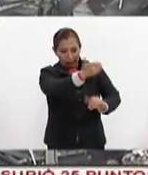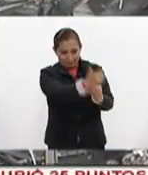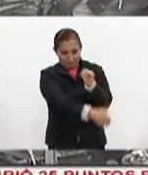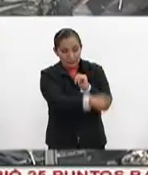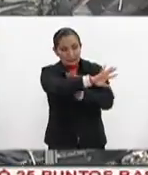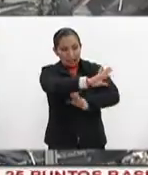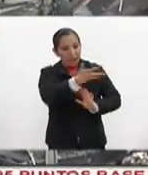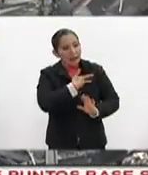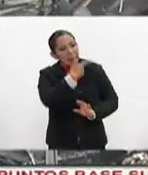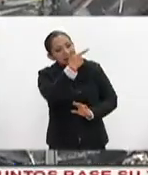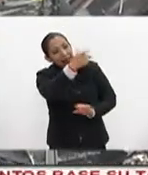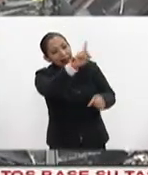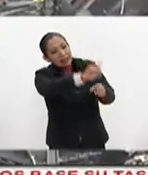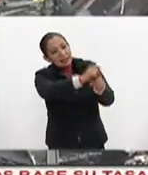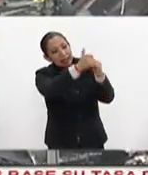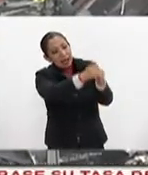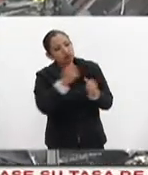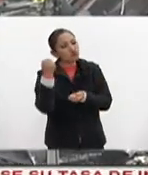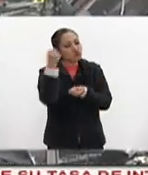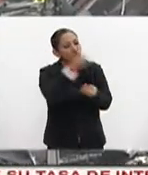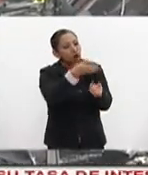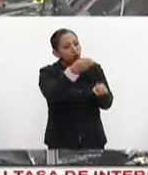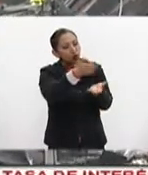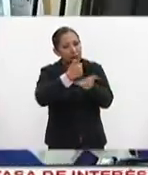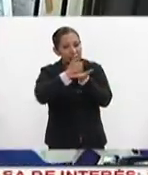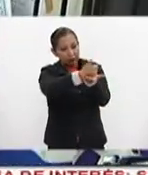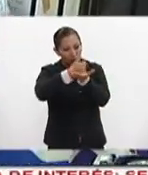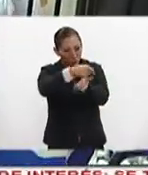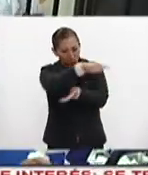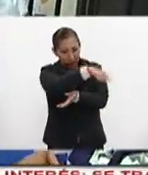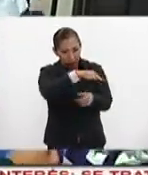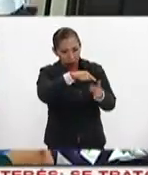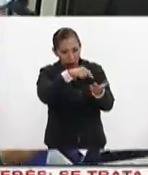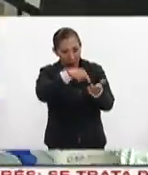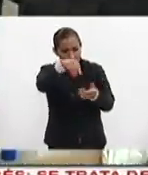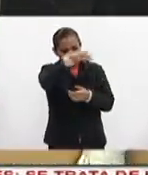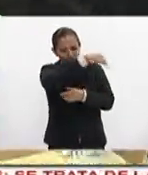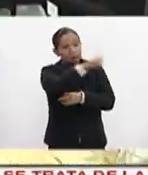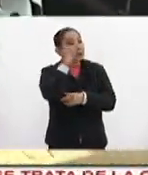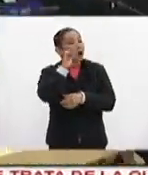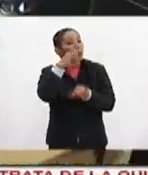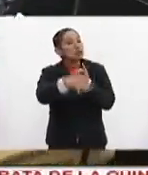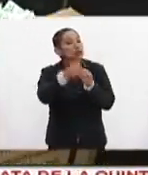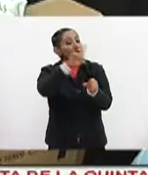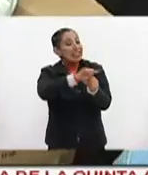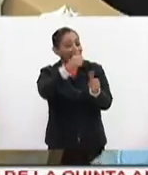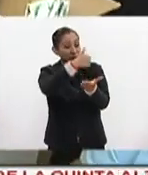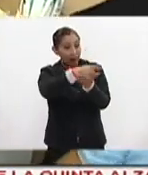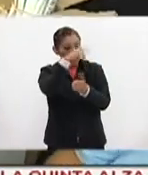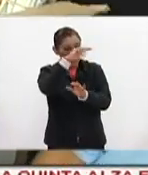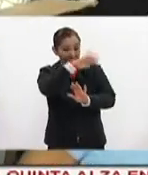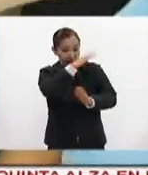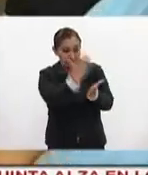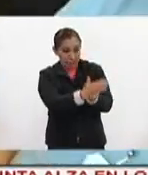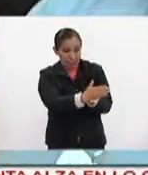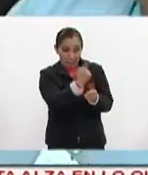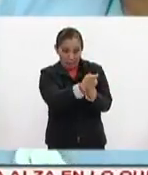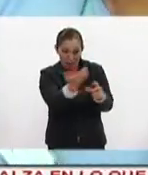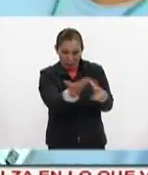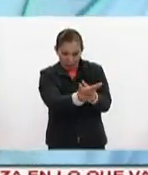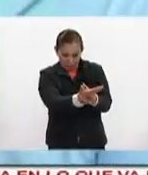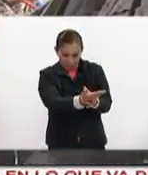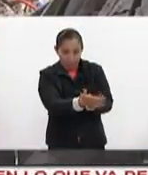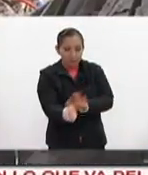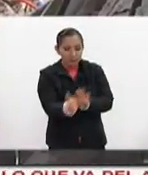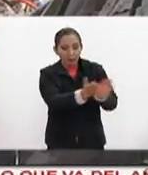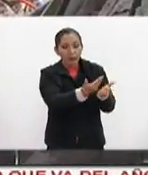Sí, tenemos ya 7 días entregando el apoyo en diferentes lugares, y mañana es el último día aquí en la Ciudad de México en esta primera etapa. Claro.